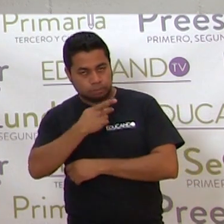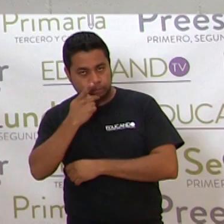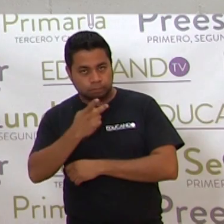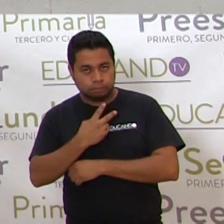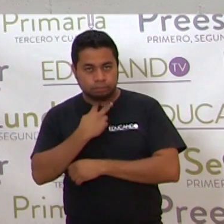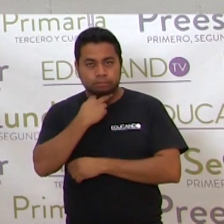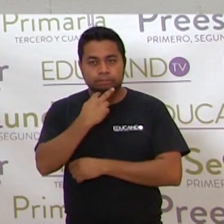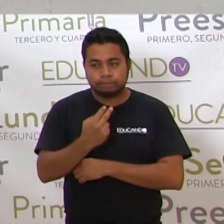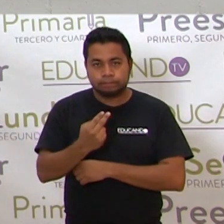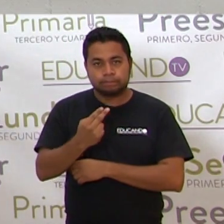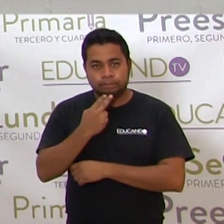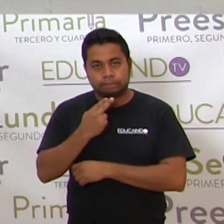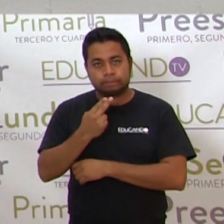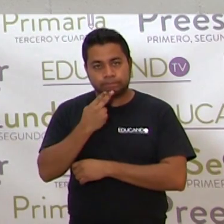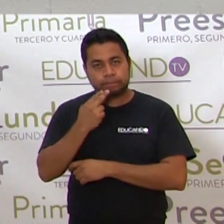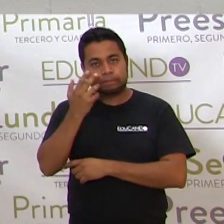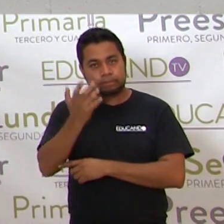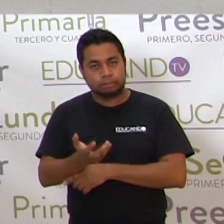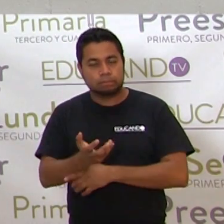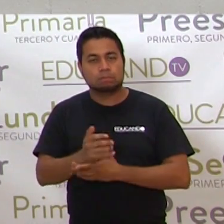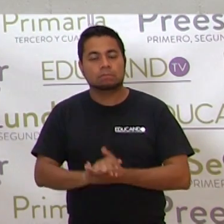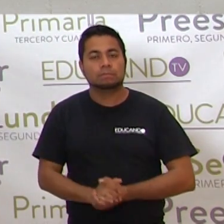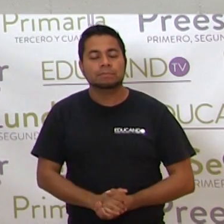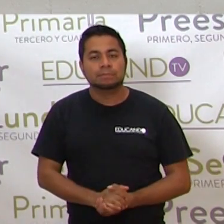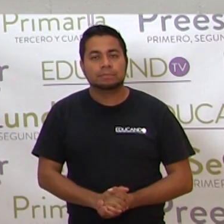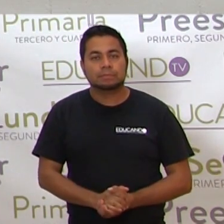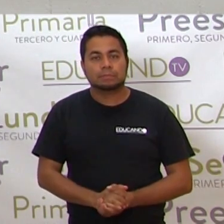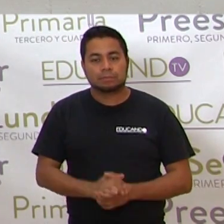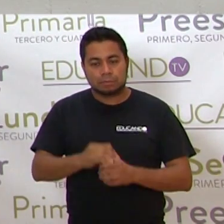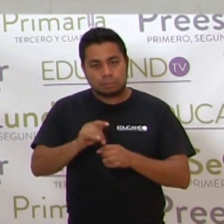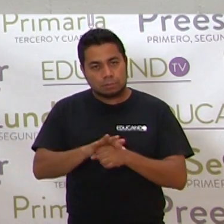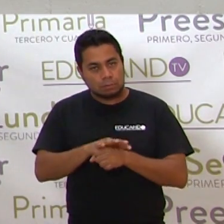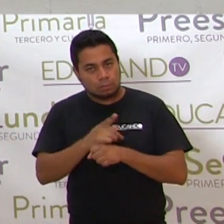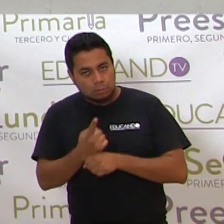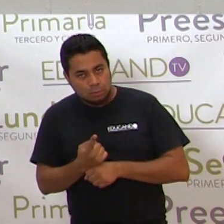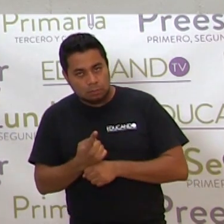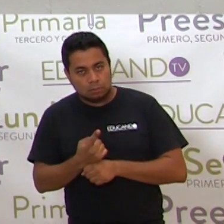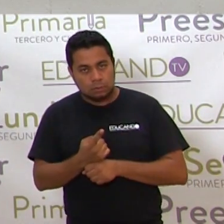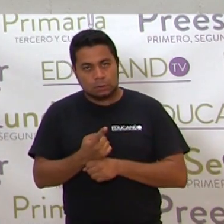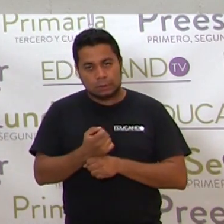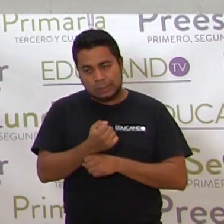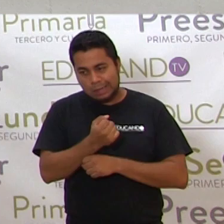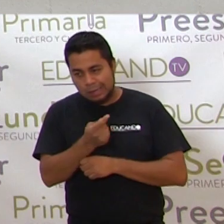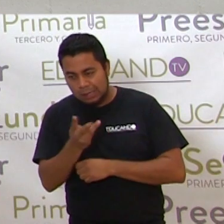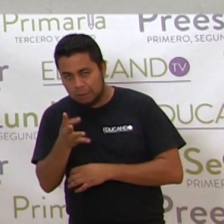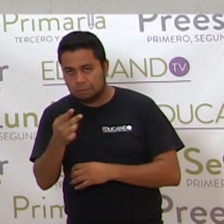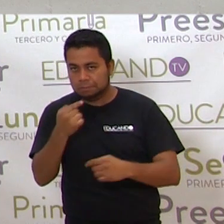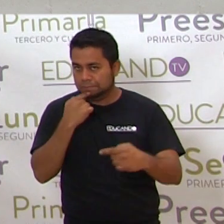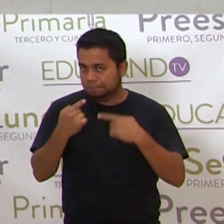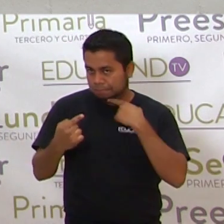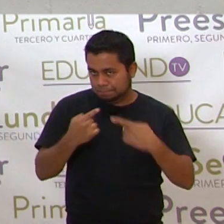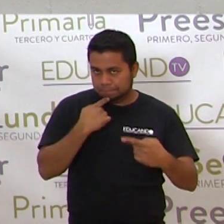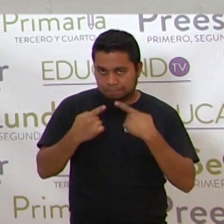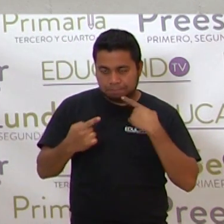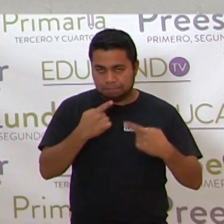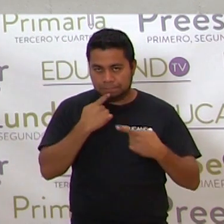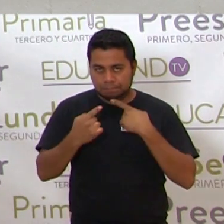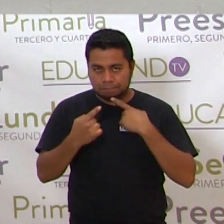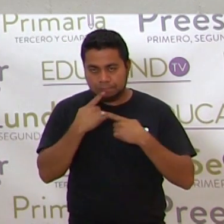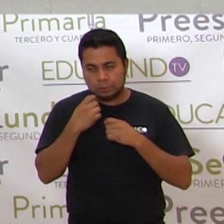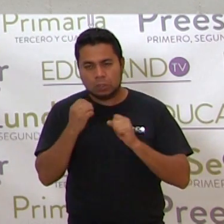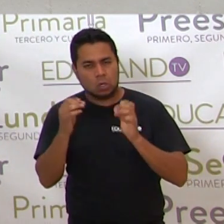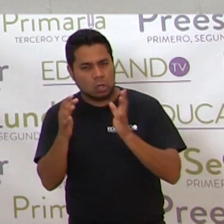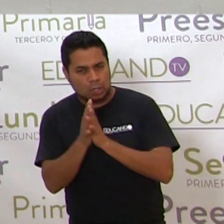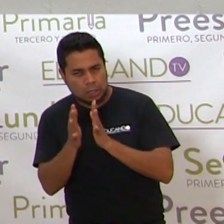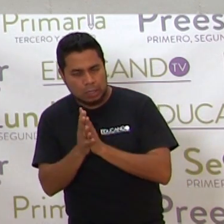bien, va a utilizar, porque algunos parlamentos que van a hacer o que van a estar interviniendo